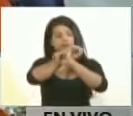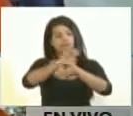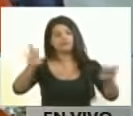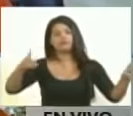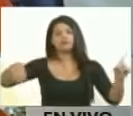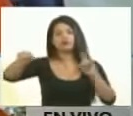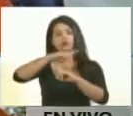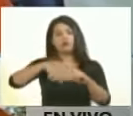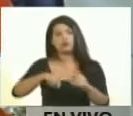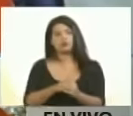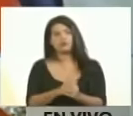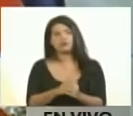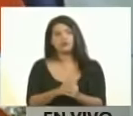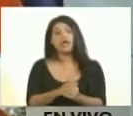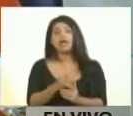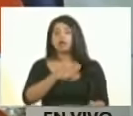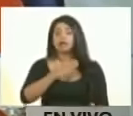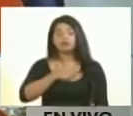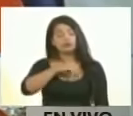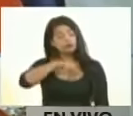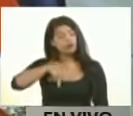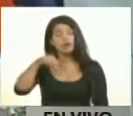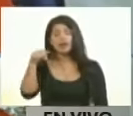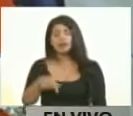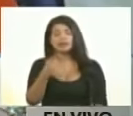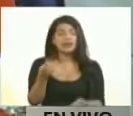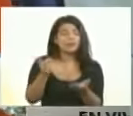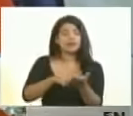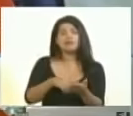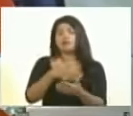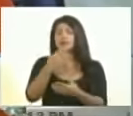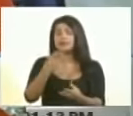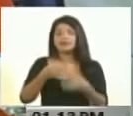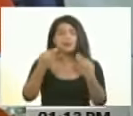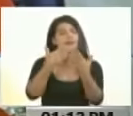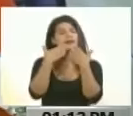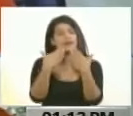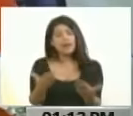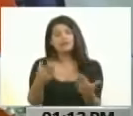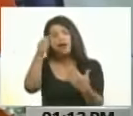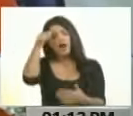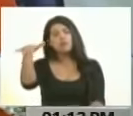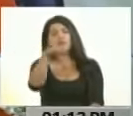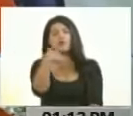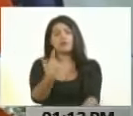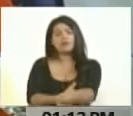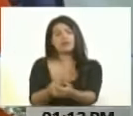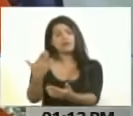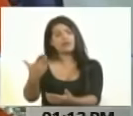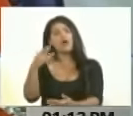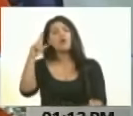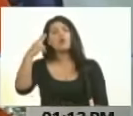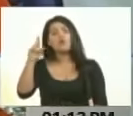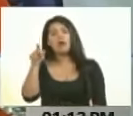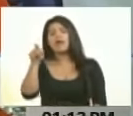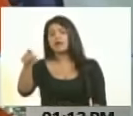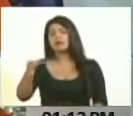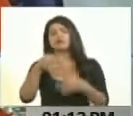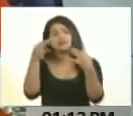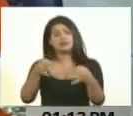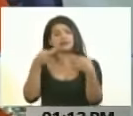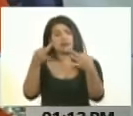su oportunidad. Y nosotros ratificamos, como siempre, nuestro agradecimiento al pueblo hermano de Uruguay, que ha manifestado